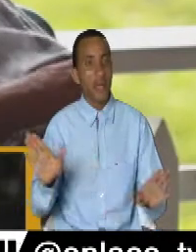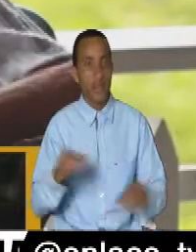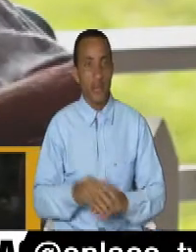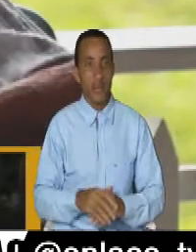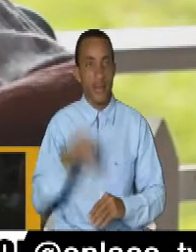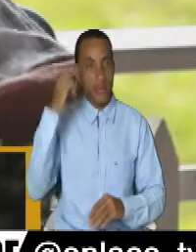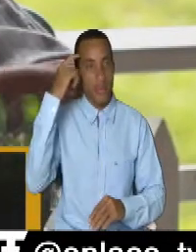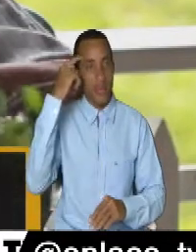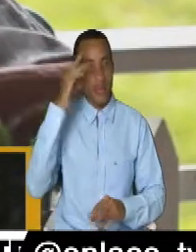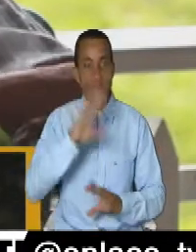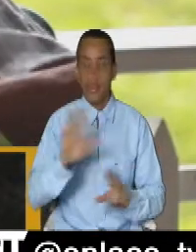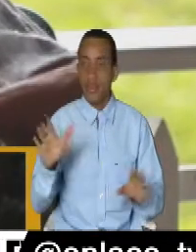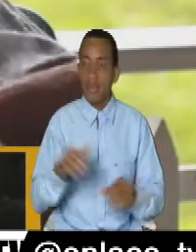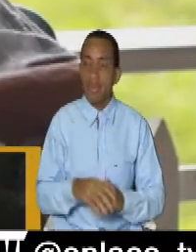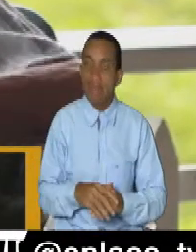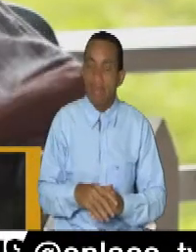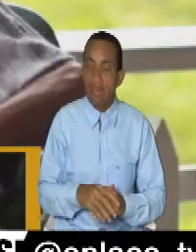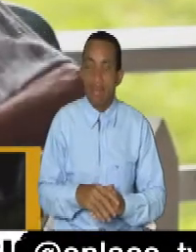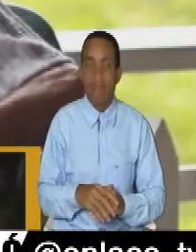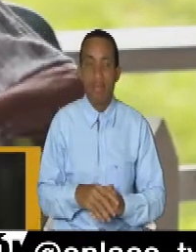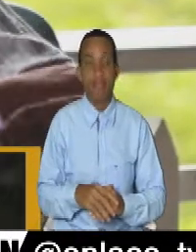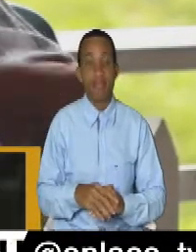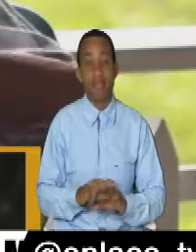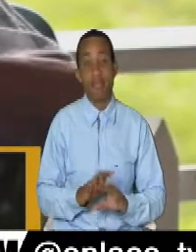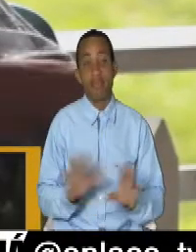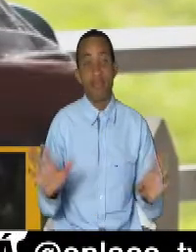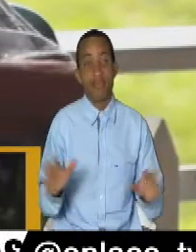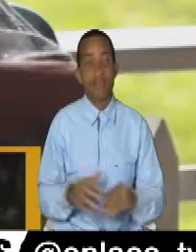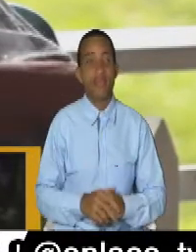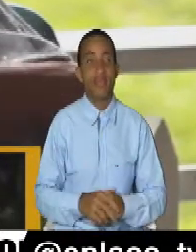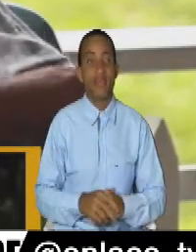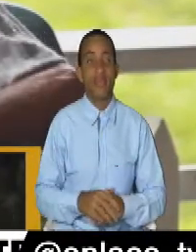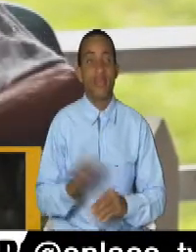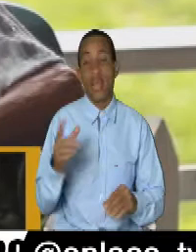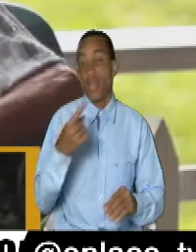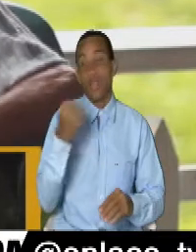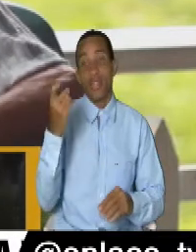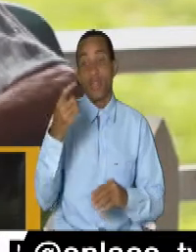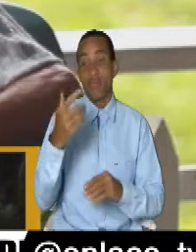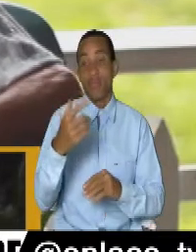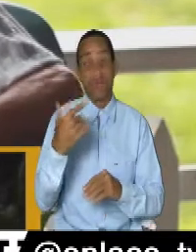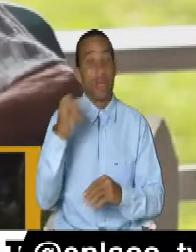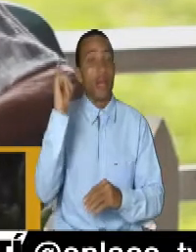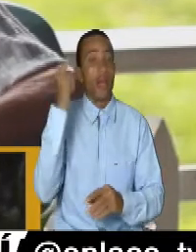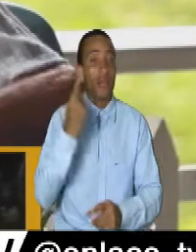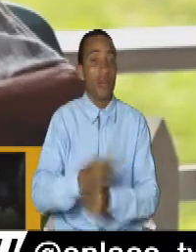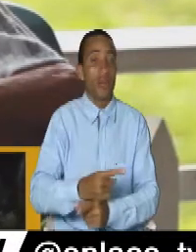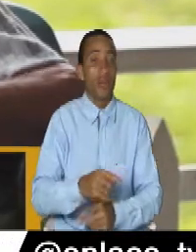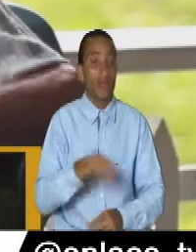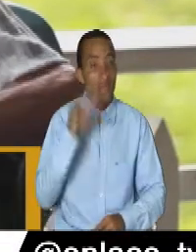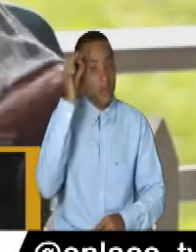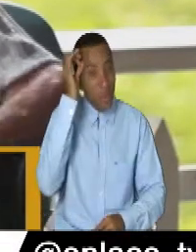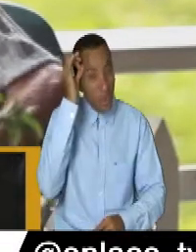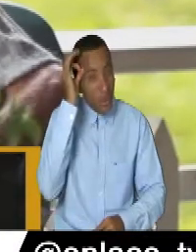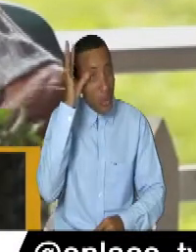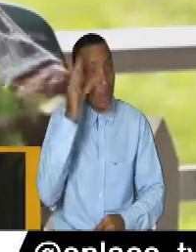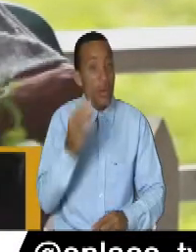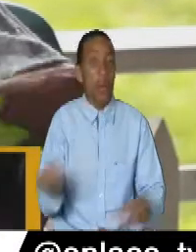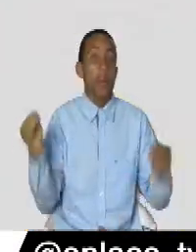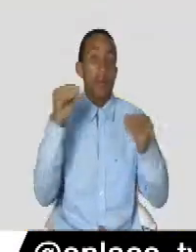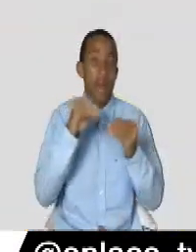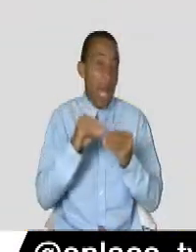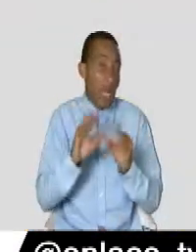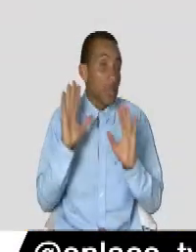Ni pienso completarlo. Ya lo completé, ¿no? Pero quién sabe si Dios me tendrá para más